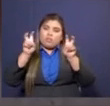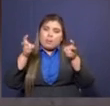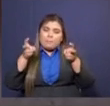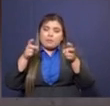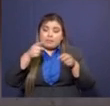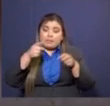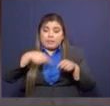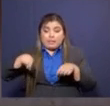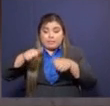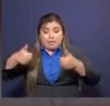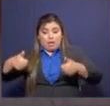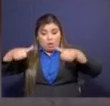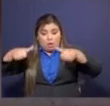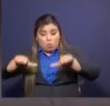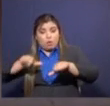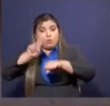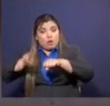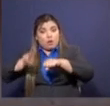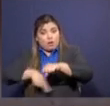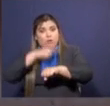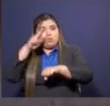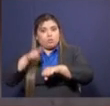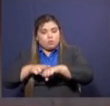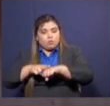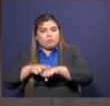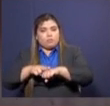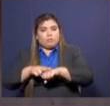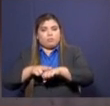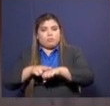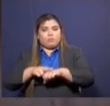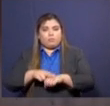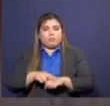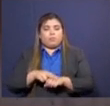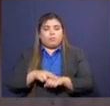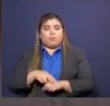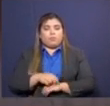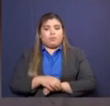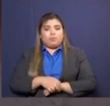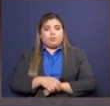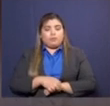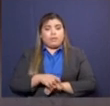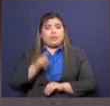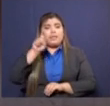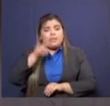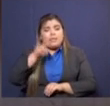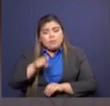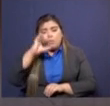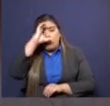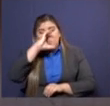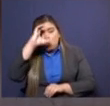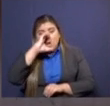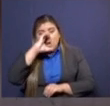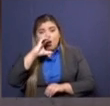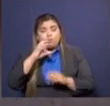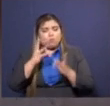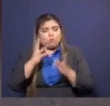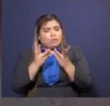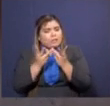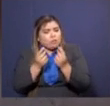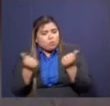de este acuerdo nacional es encontrar una solución